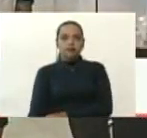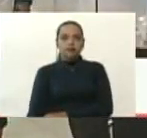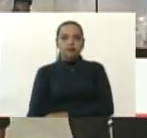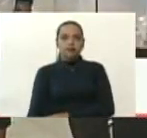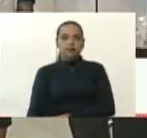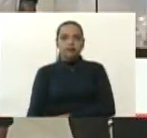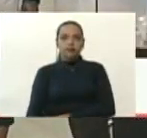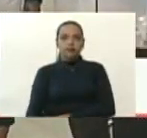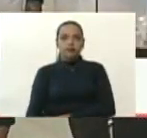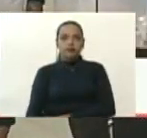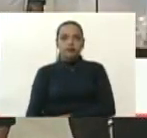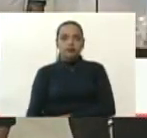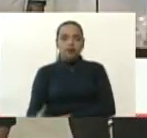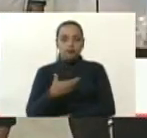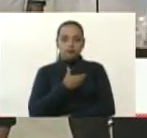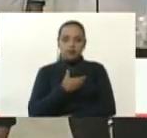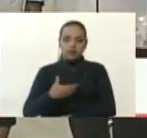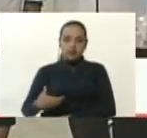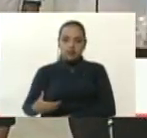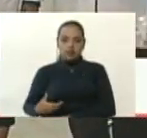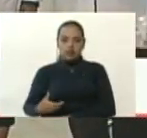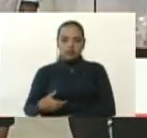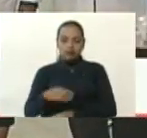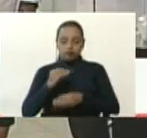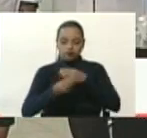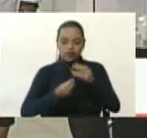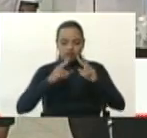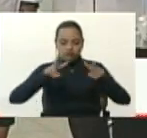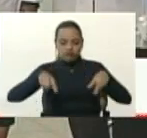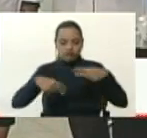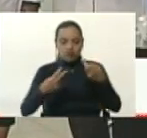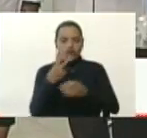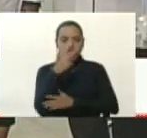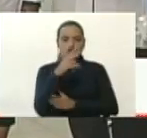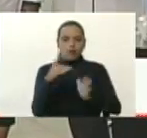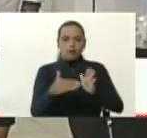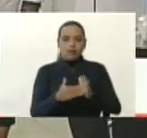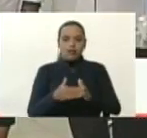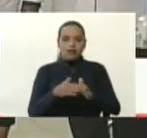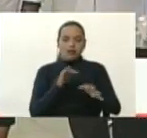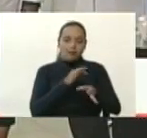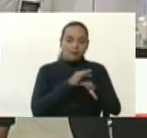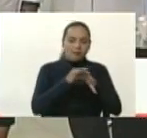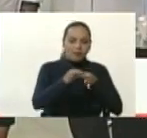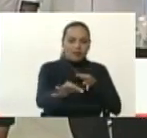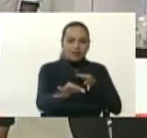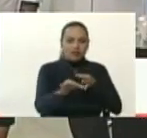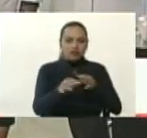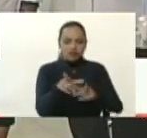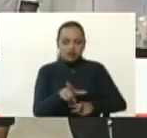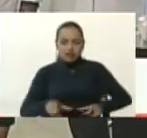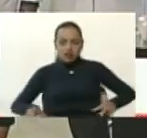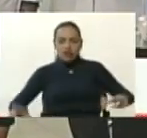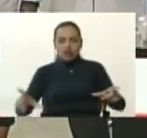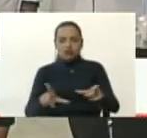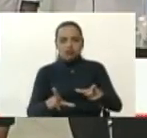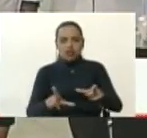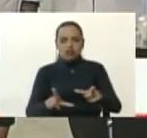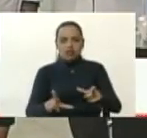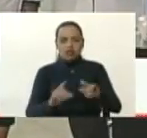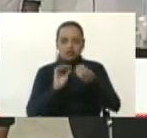Presidente, resaltar que se han reacondicionado 2.000 metros cuadrados de esta sala de